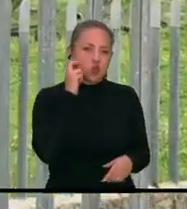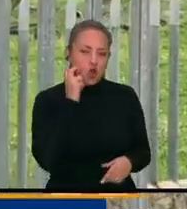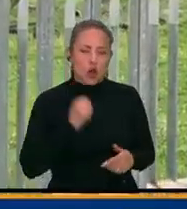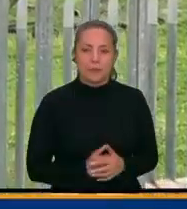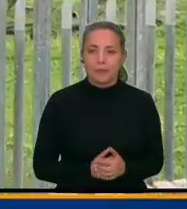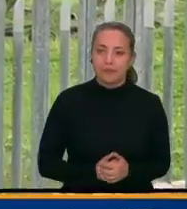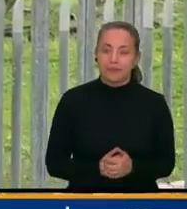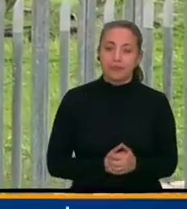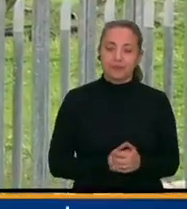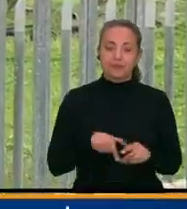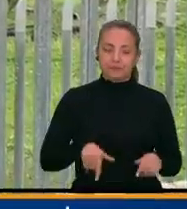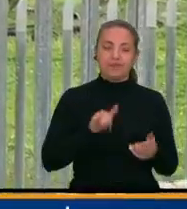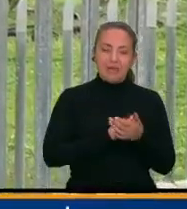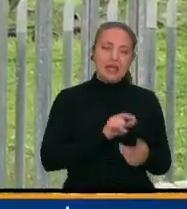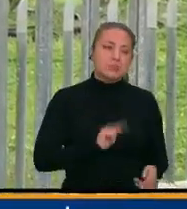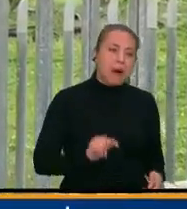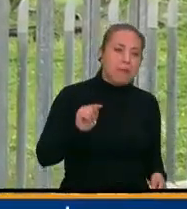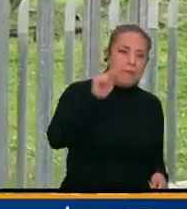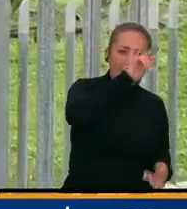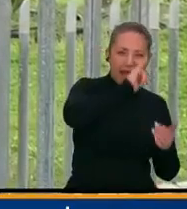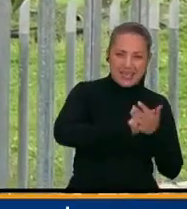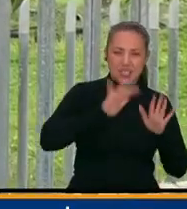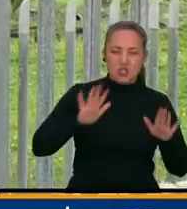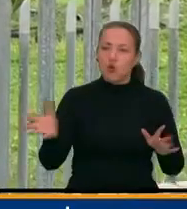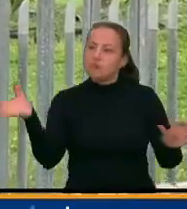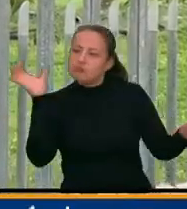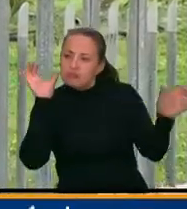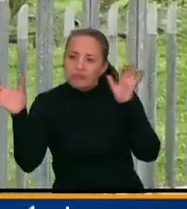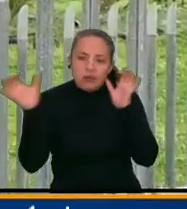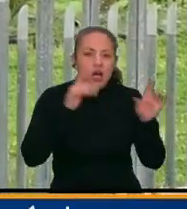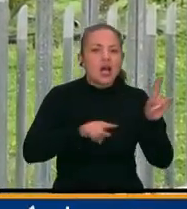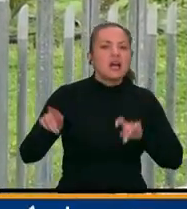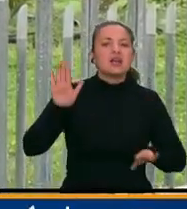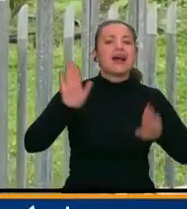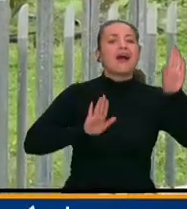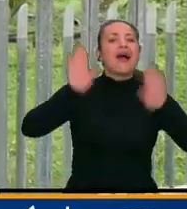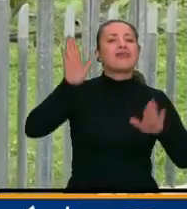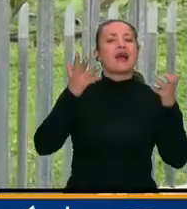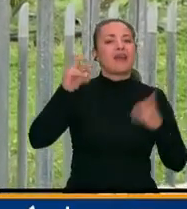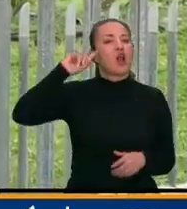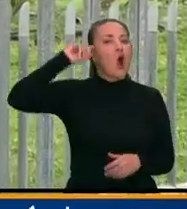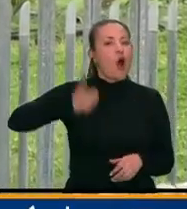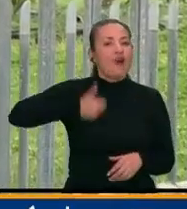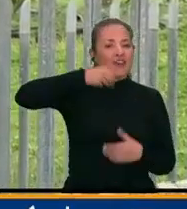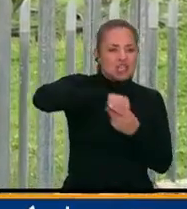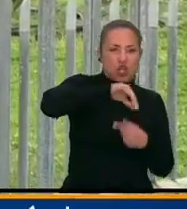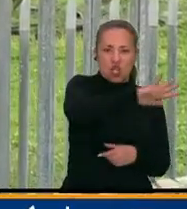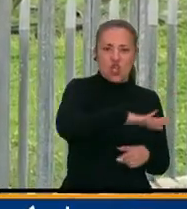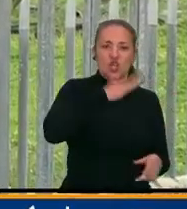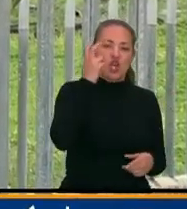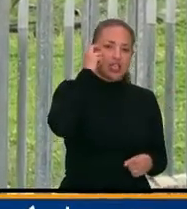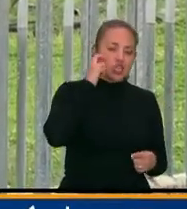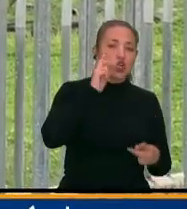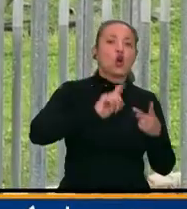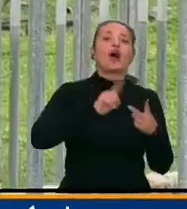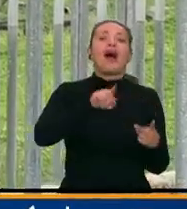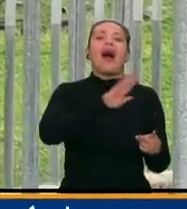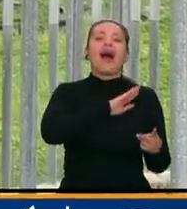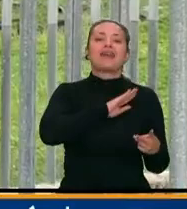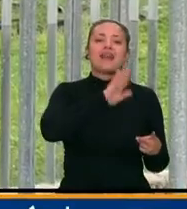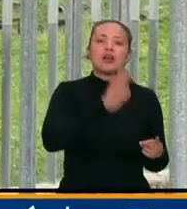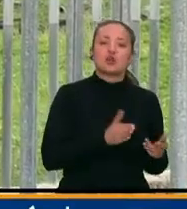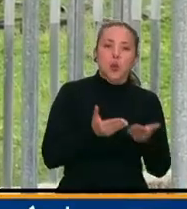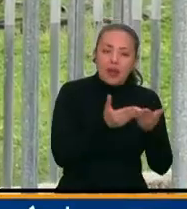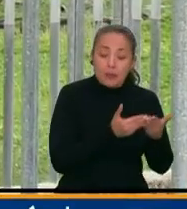continuamos haciendo en Plaza Caracol seguimos escuchando las propuestas de los candidatos a la gobernación del chocó y a la alcaldía de quibdó